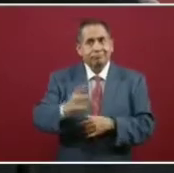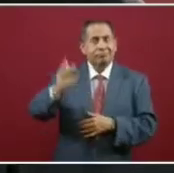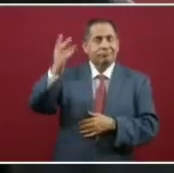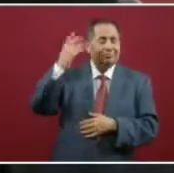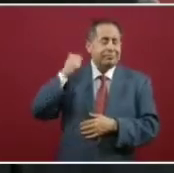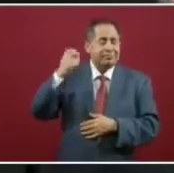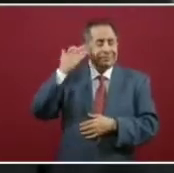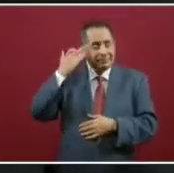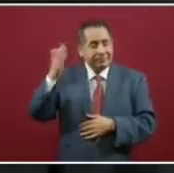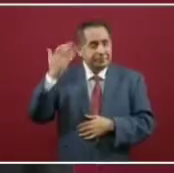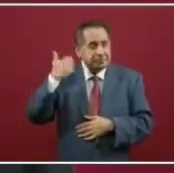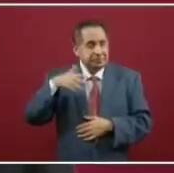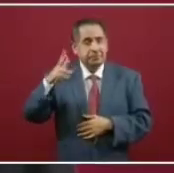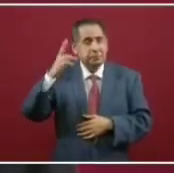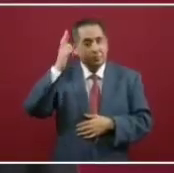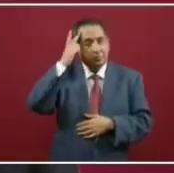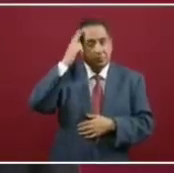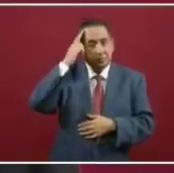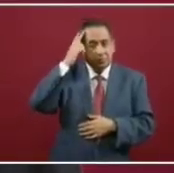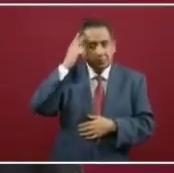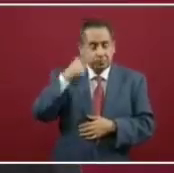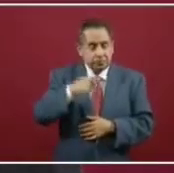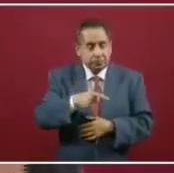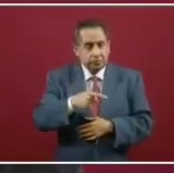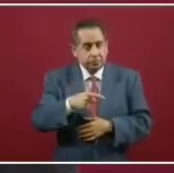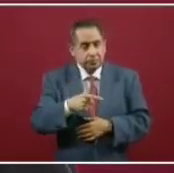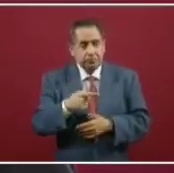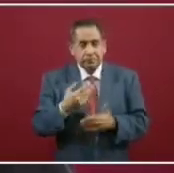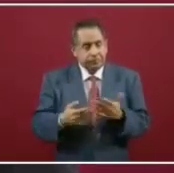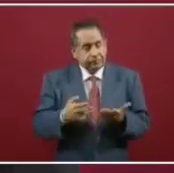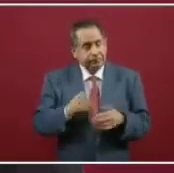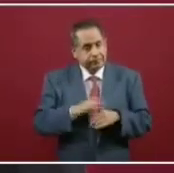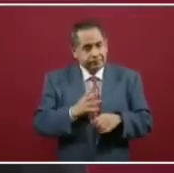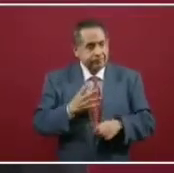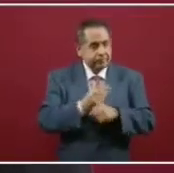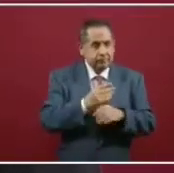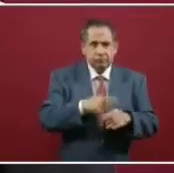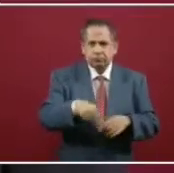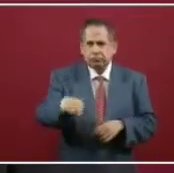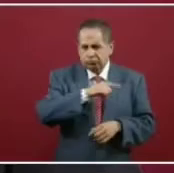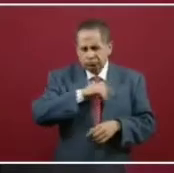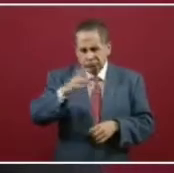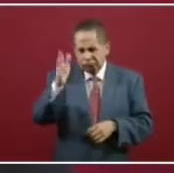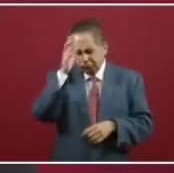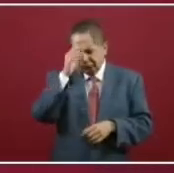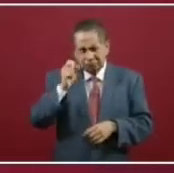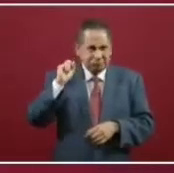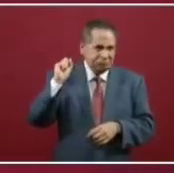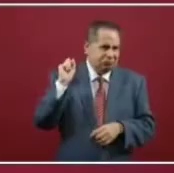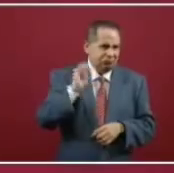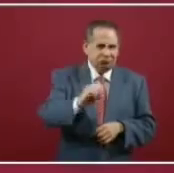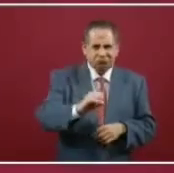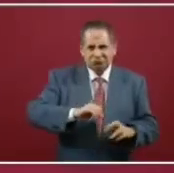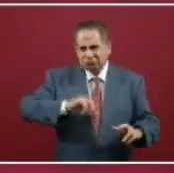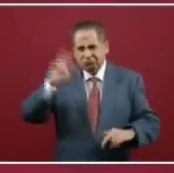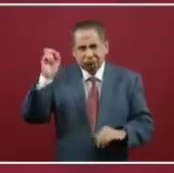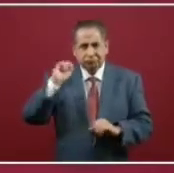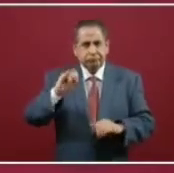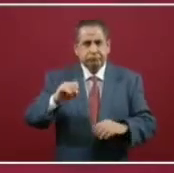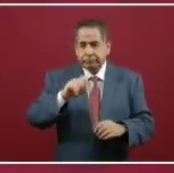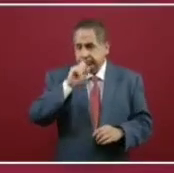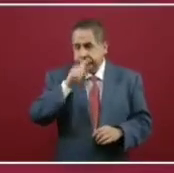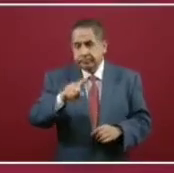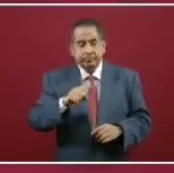de Porfirio Díaz? ¿Cómo no van a estar de acuerdo en la rehabilitación de